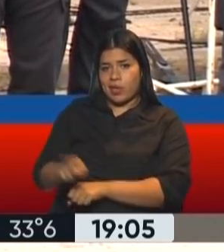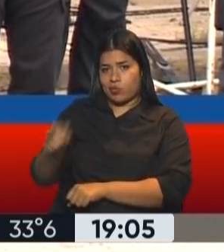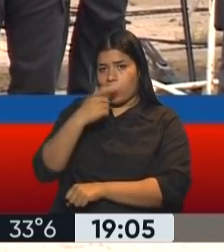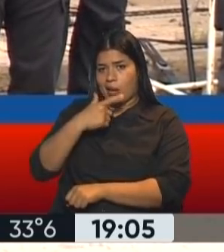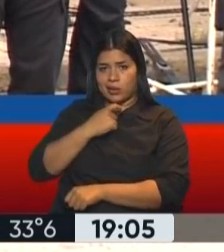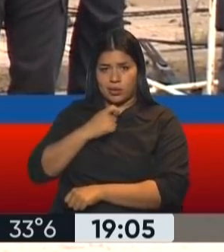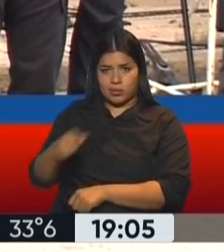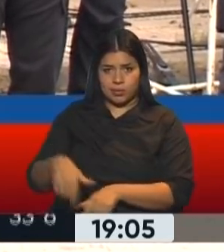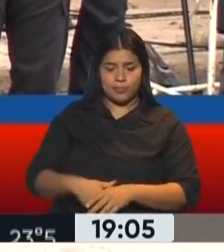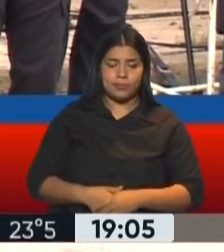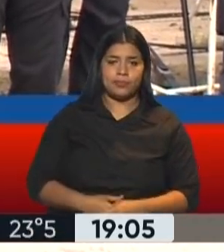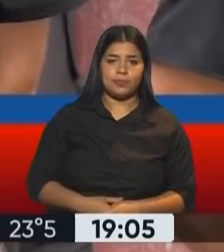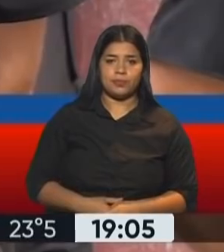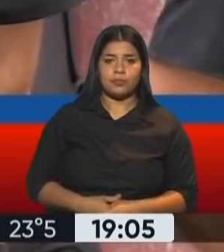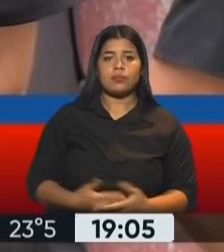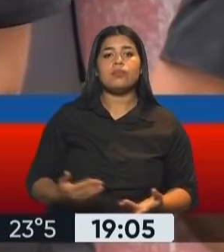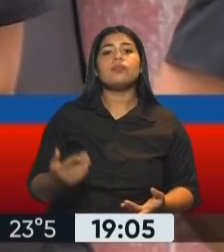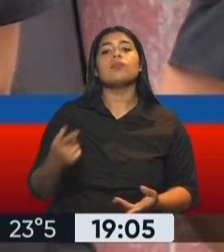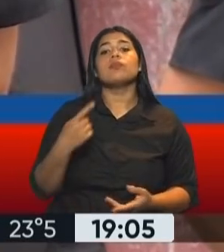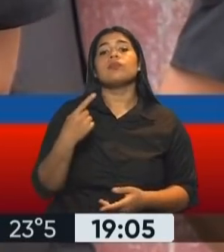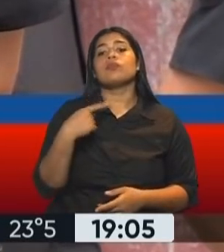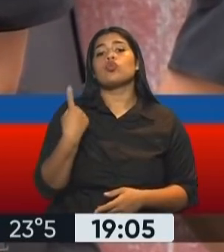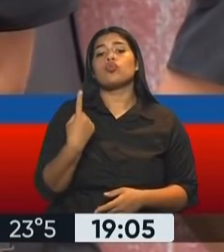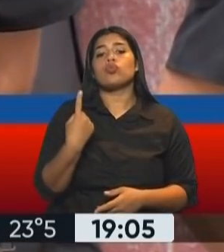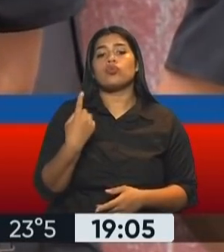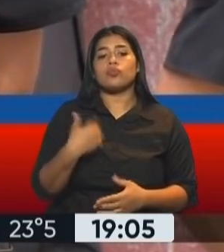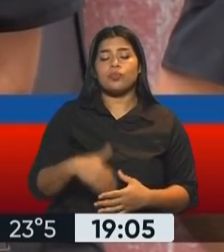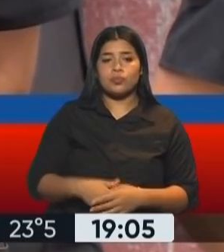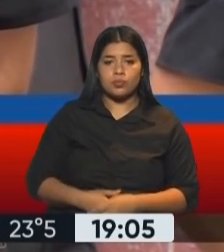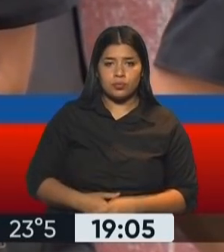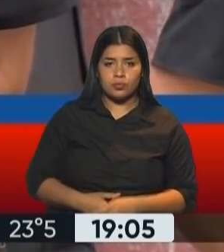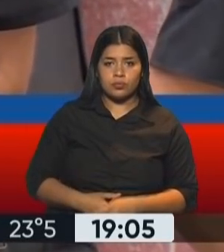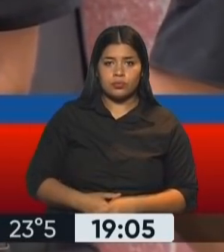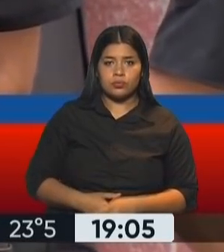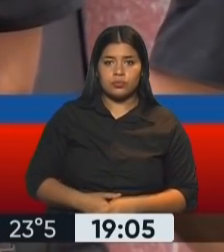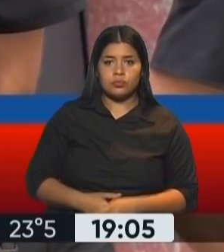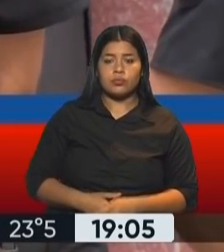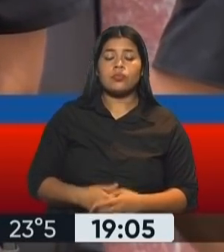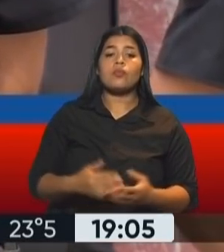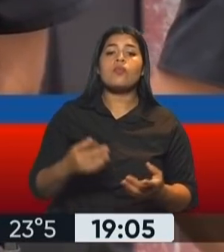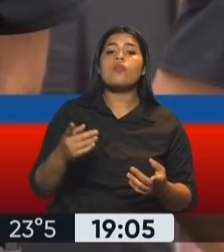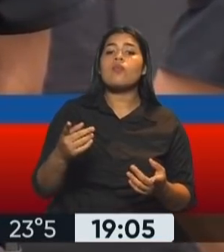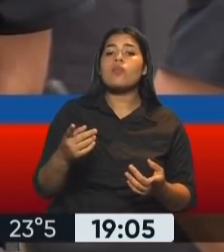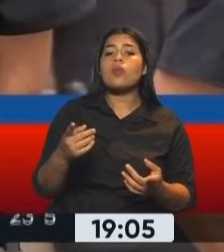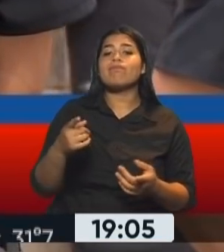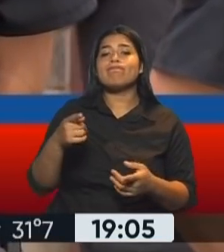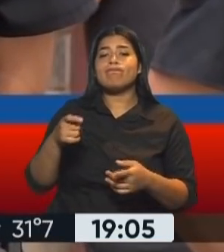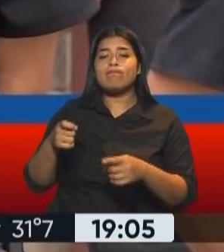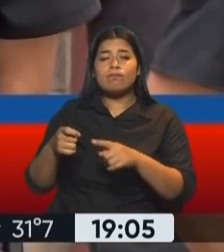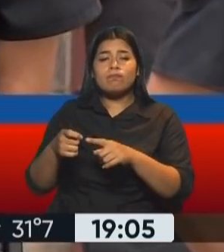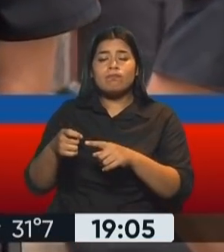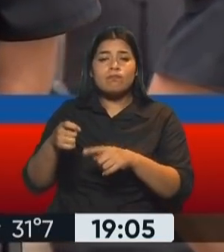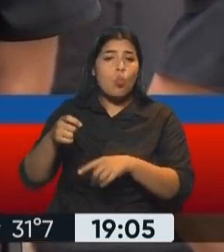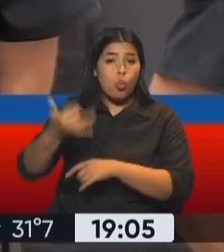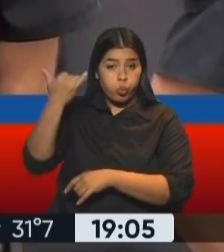juez en los deberes que tiene que hacer. Dejamos un escrito. ¿No quedó procesado? No, nunca es. Ya sería. El